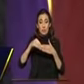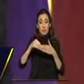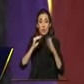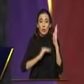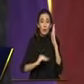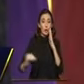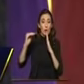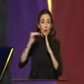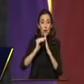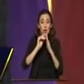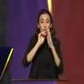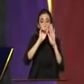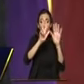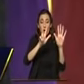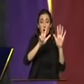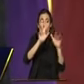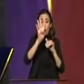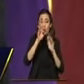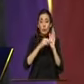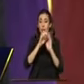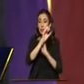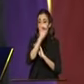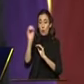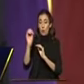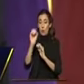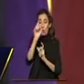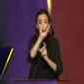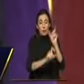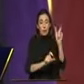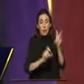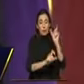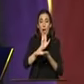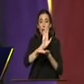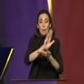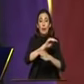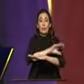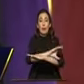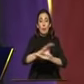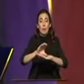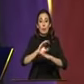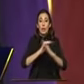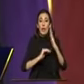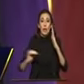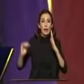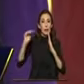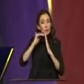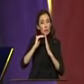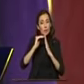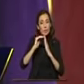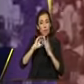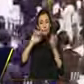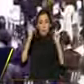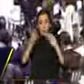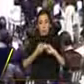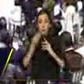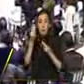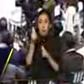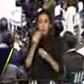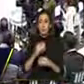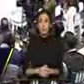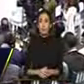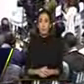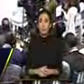de 84.000 pensionistas del Seguro Social Campesino. La incrementamos, entre otros dichos.